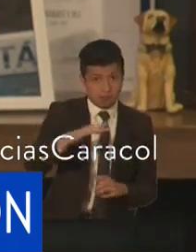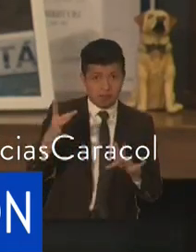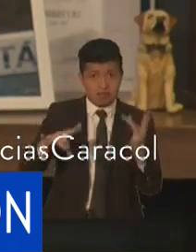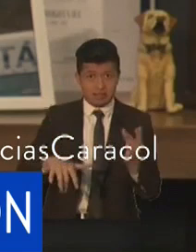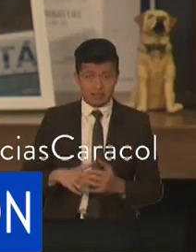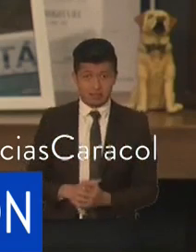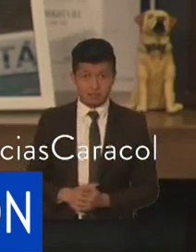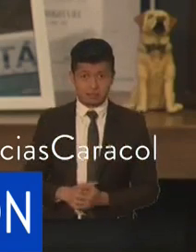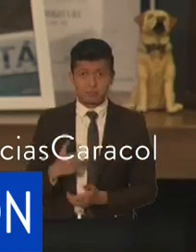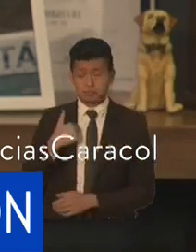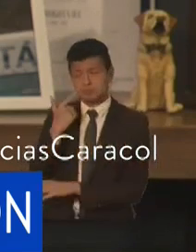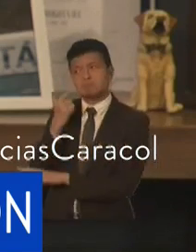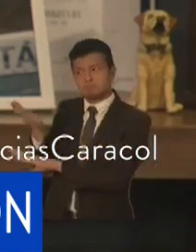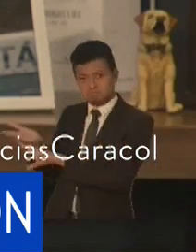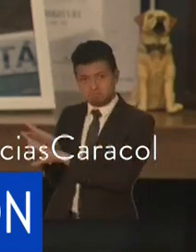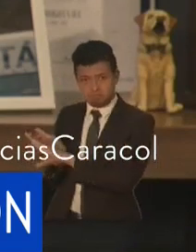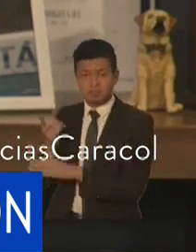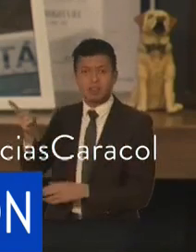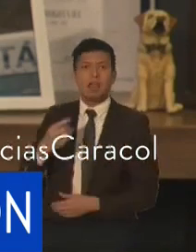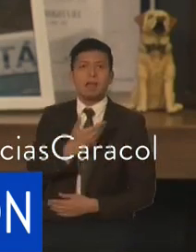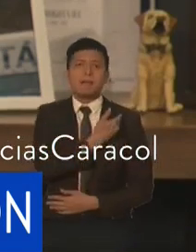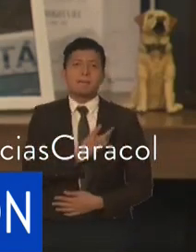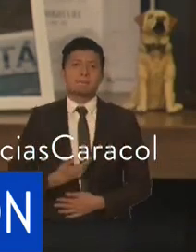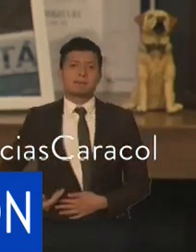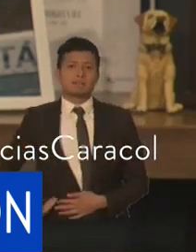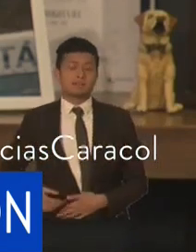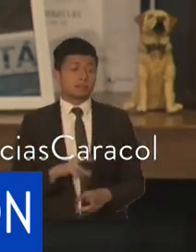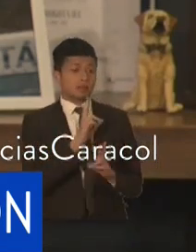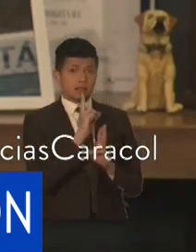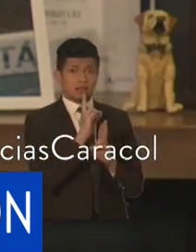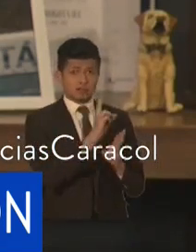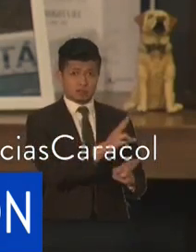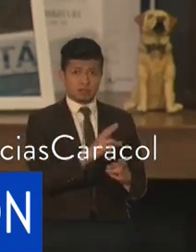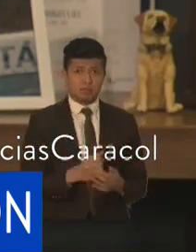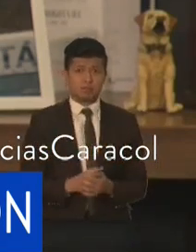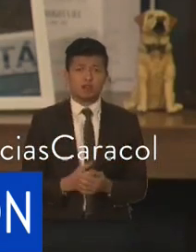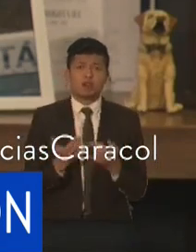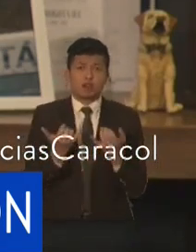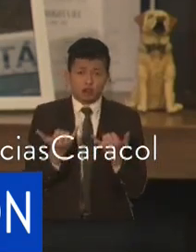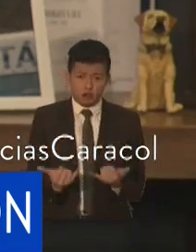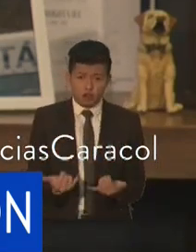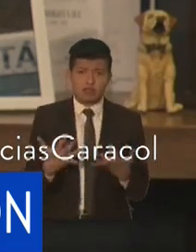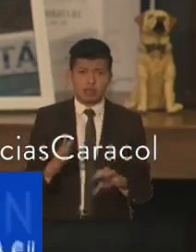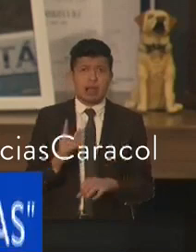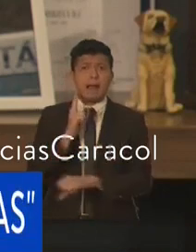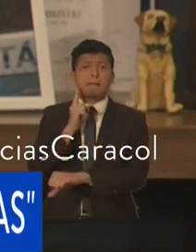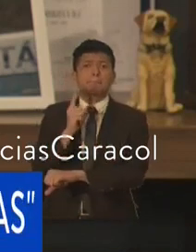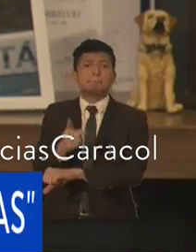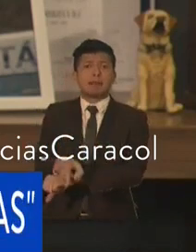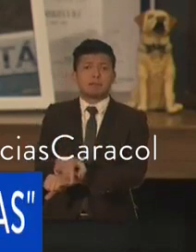presidente me dijo a esa solicitud que él el día de hoy había ordenado que se cotejara